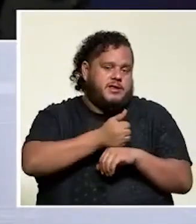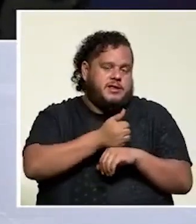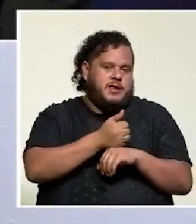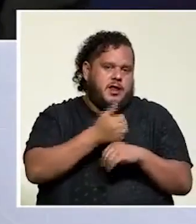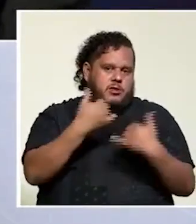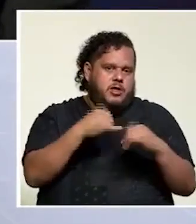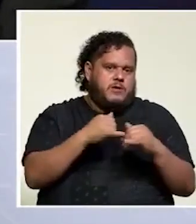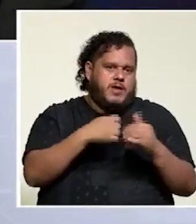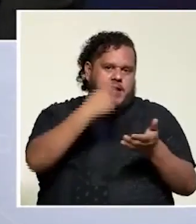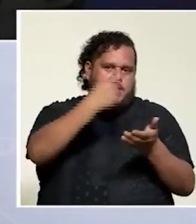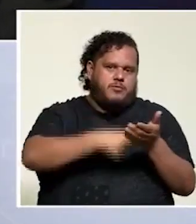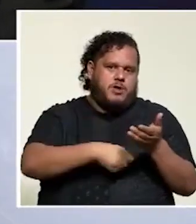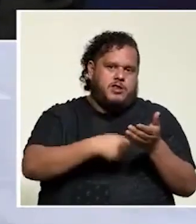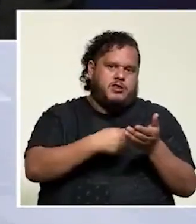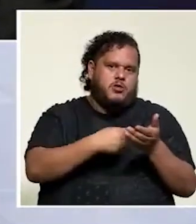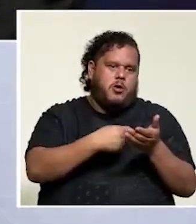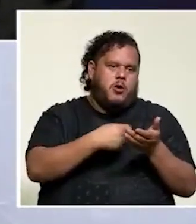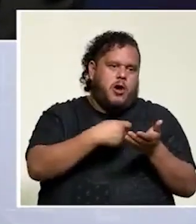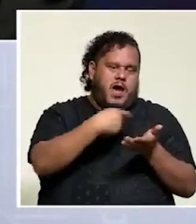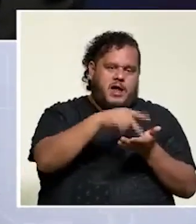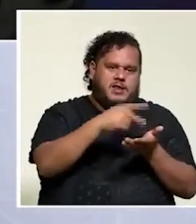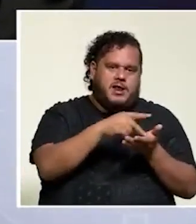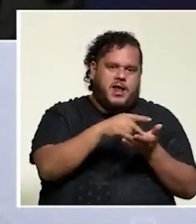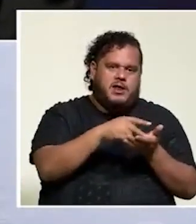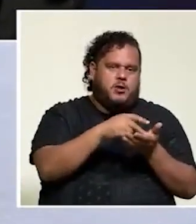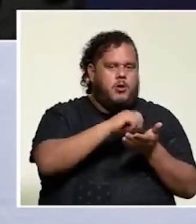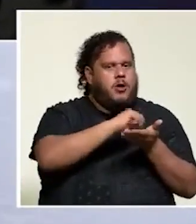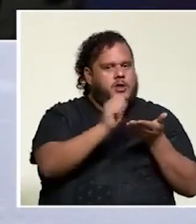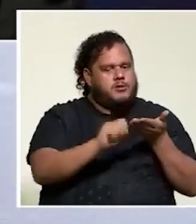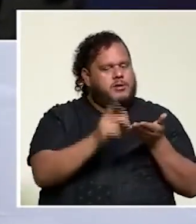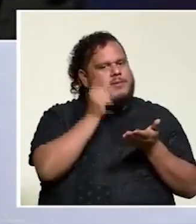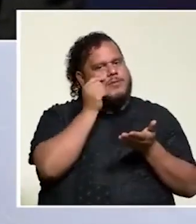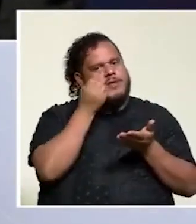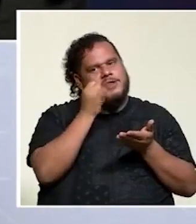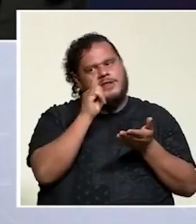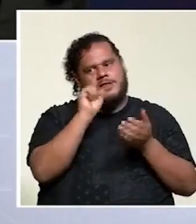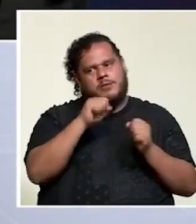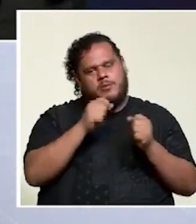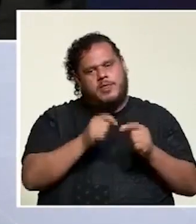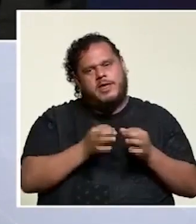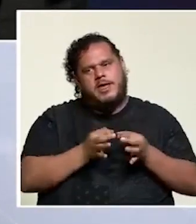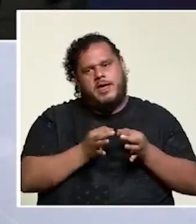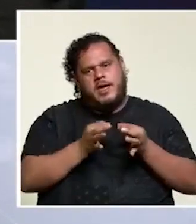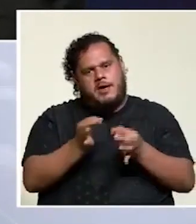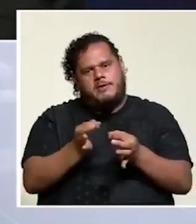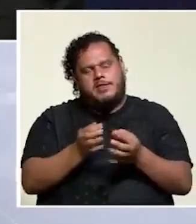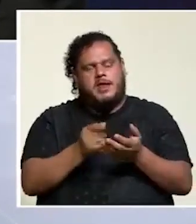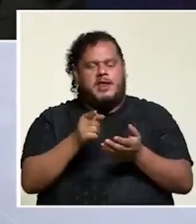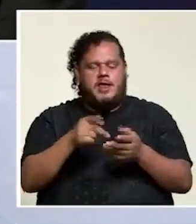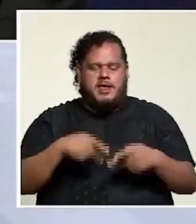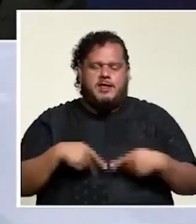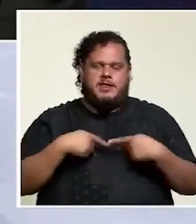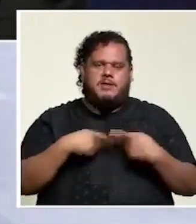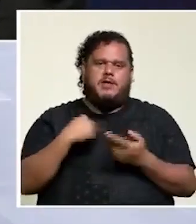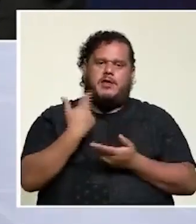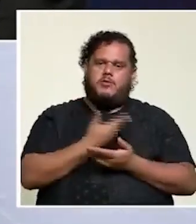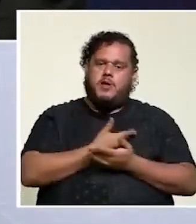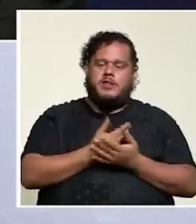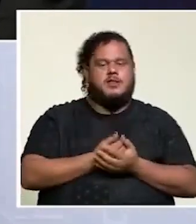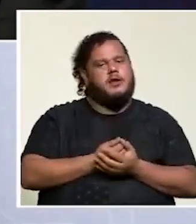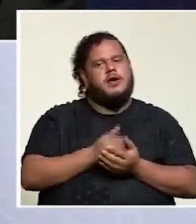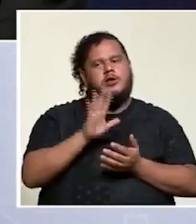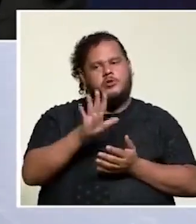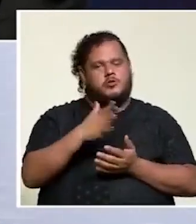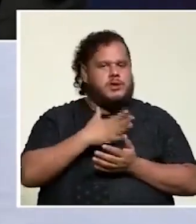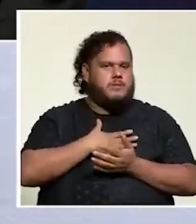salario, el impuesto al salario escolar. Vamos a ver si se puede avanzar, no sé, en esta vida nuestra,